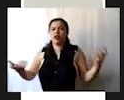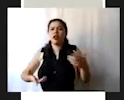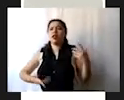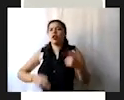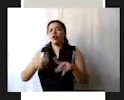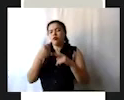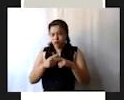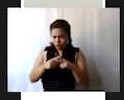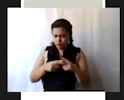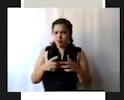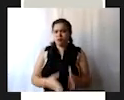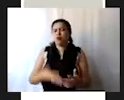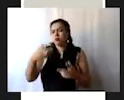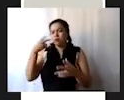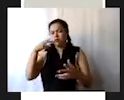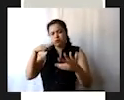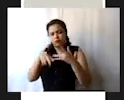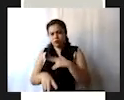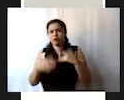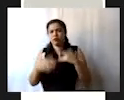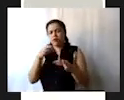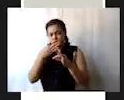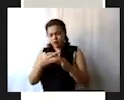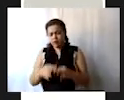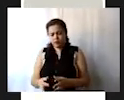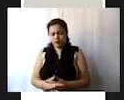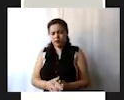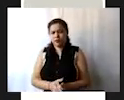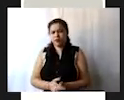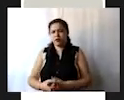cuenta, ser transparentes, ser eficaces.